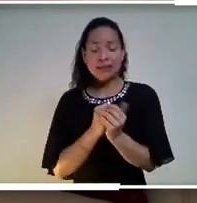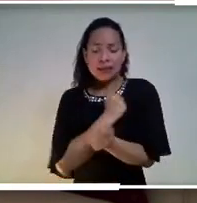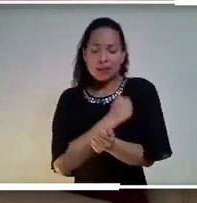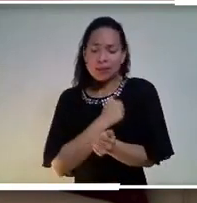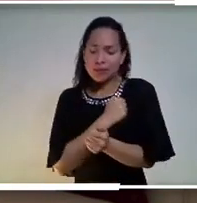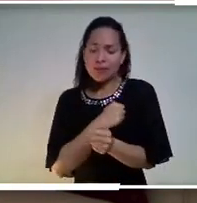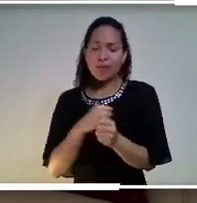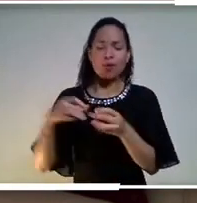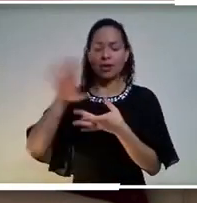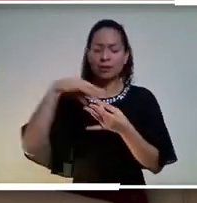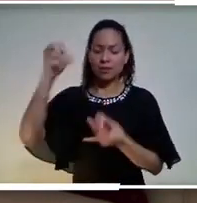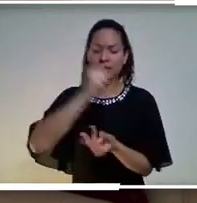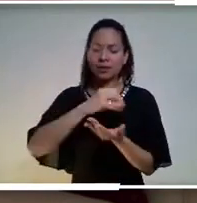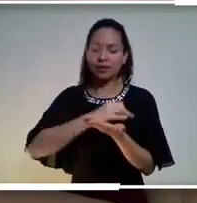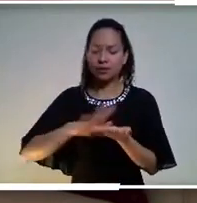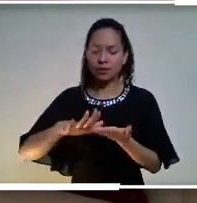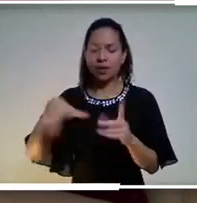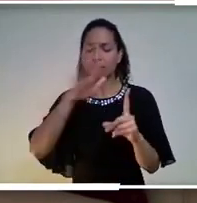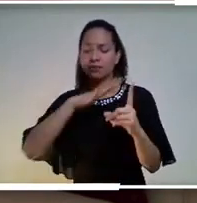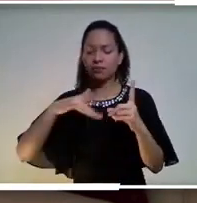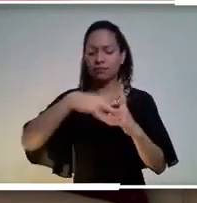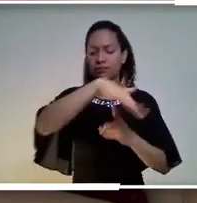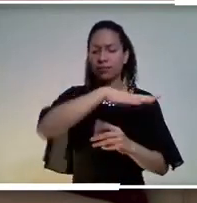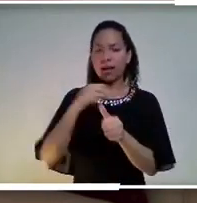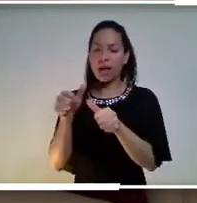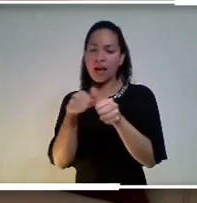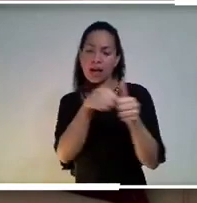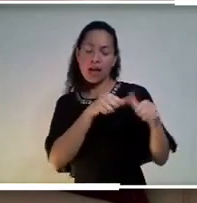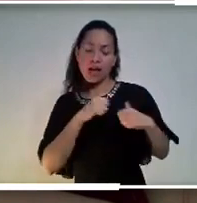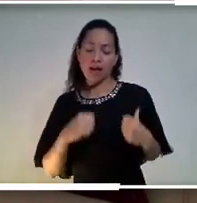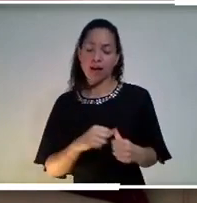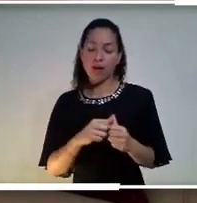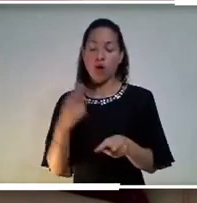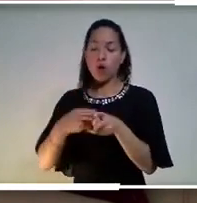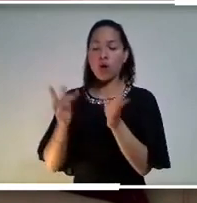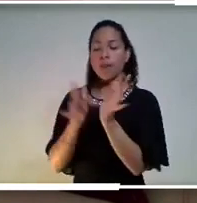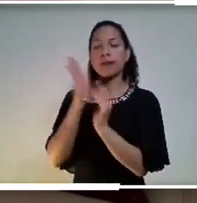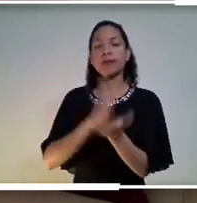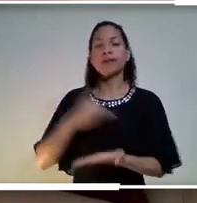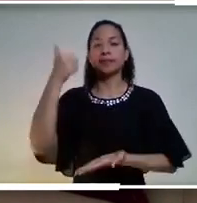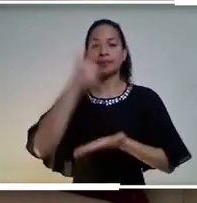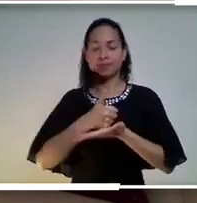sabemos que lo harás porque lo pedimos en el nombre de jesús amén